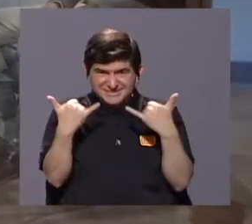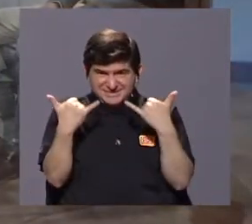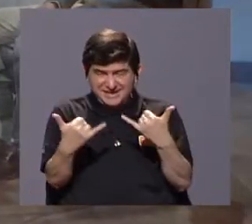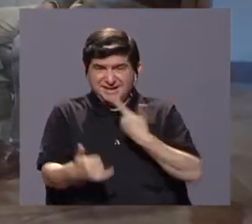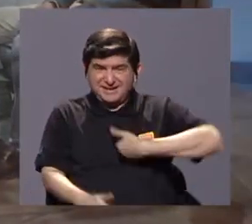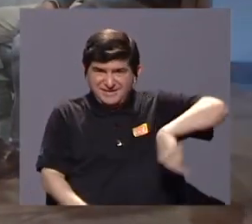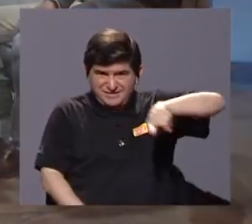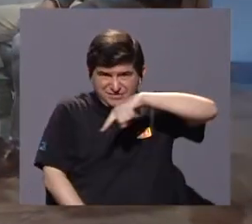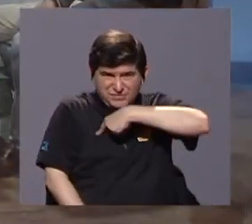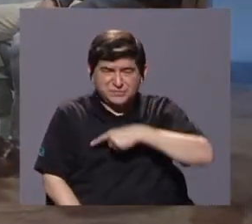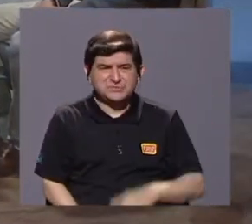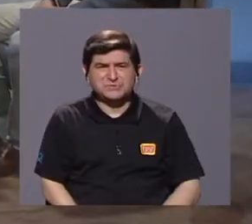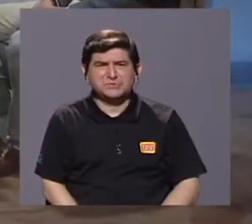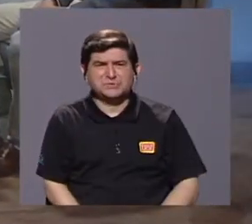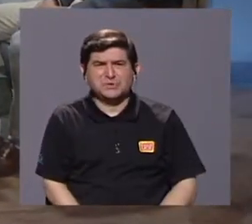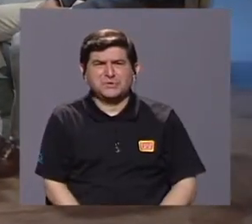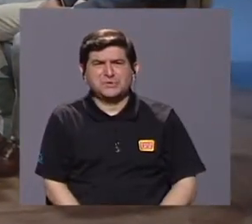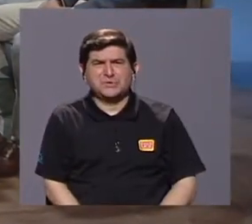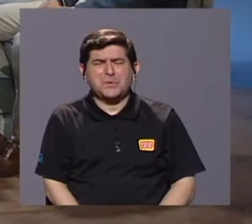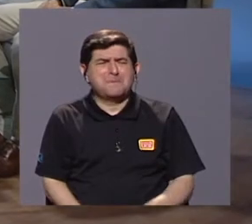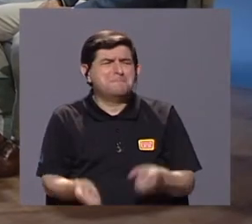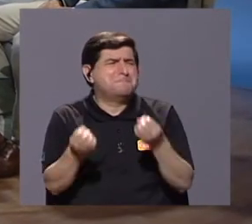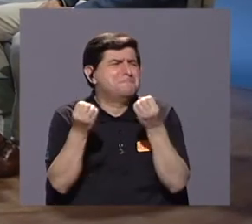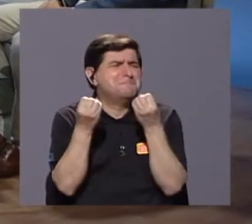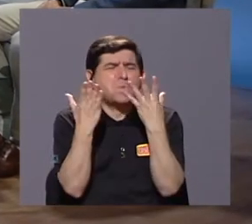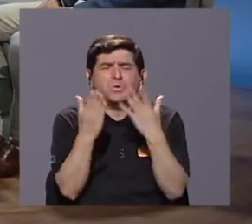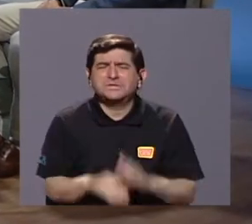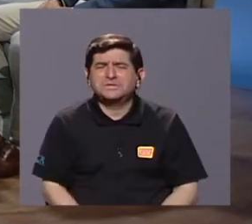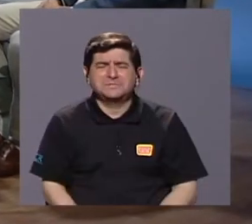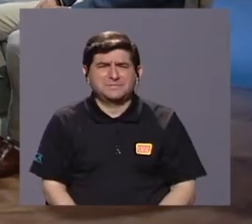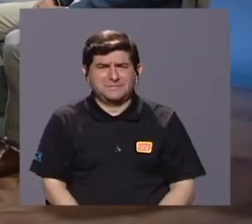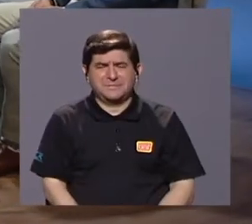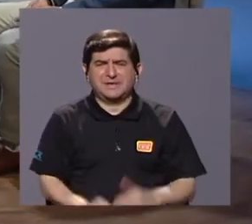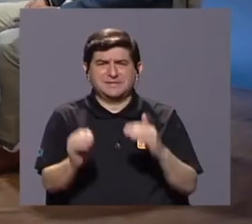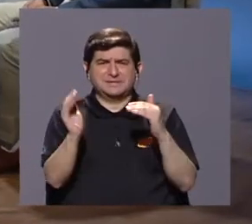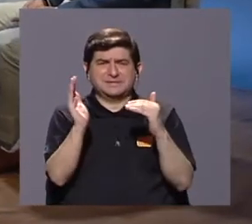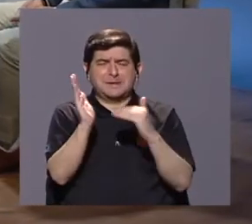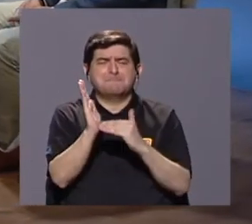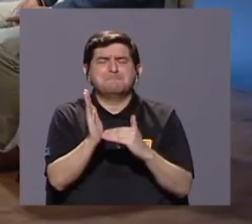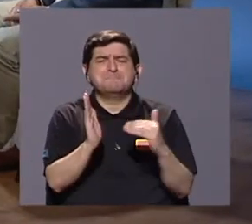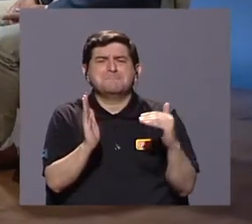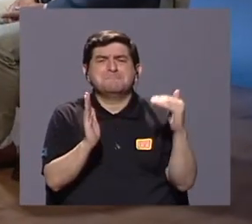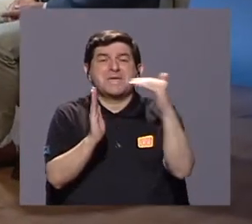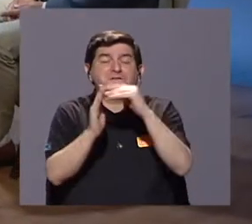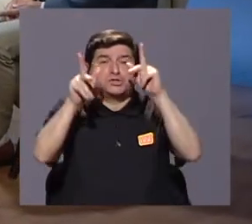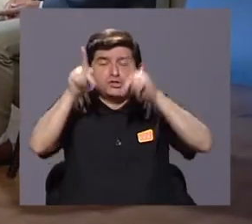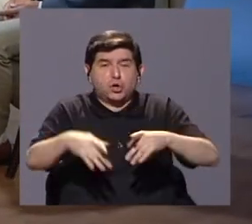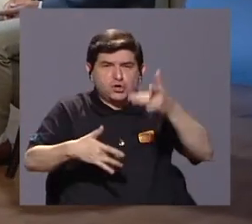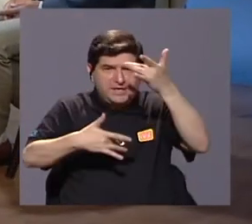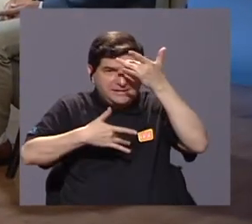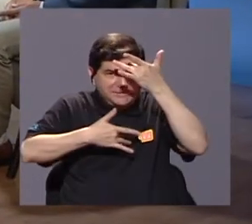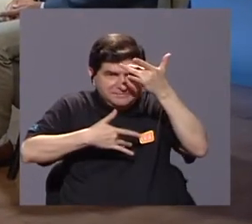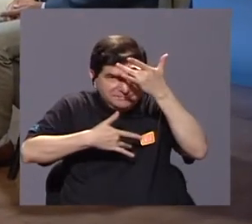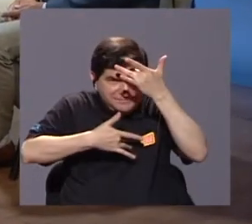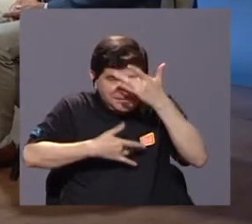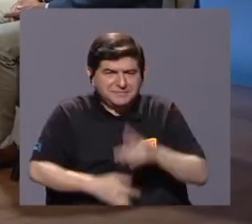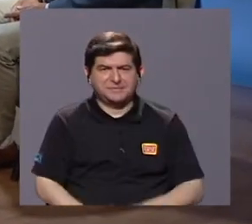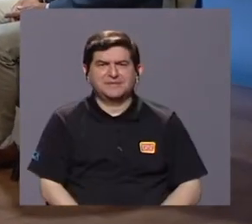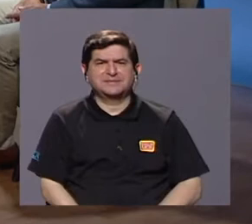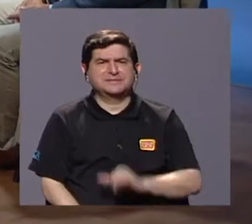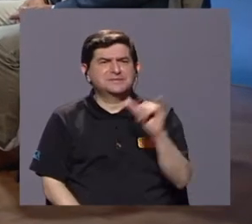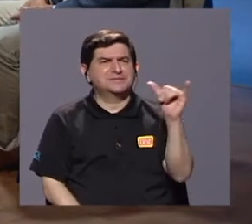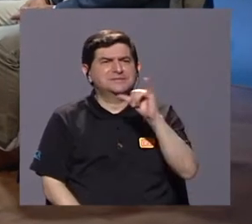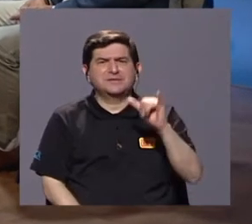contando por muchas decenas de millones los infectados, estamos contando por